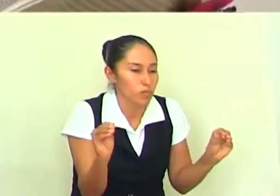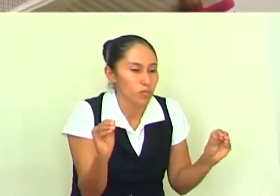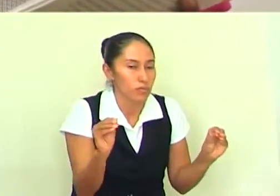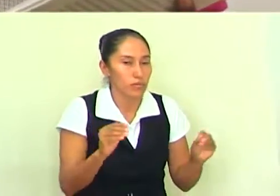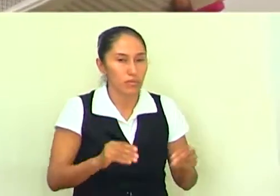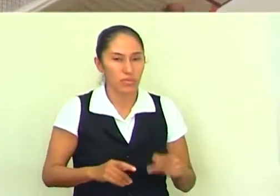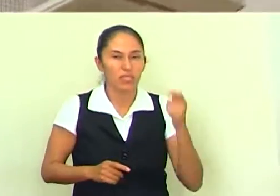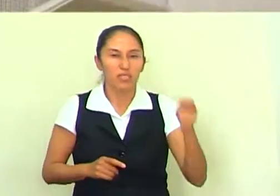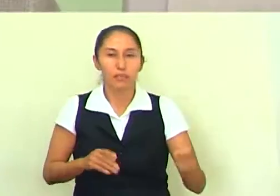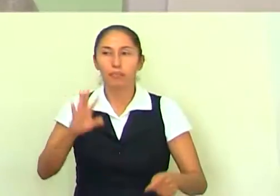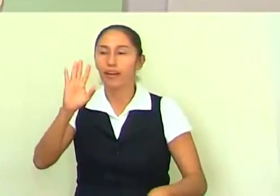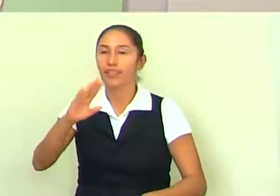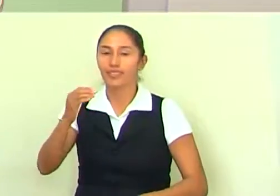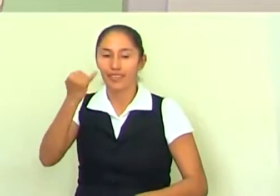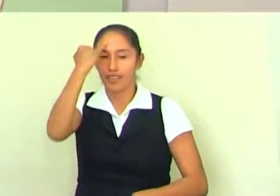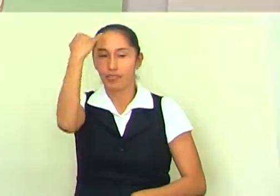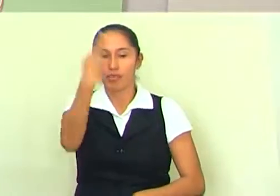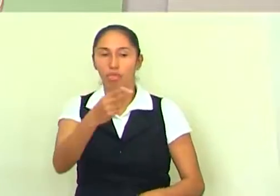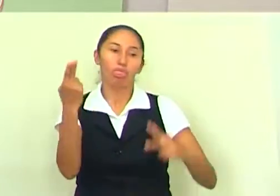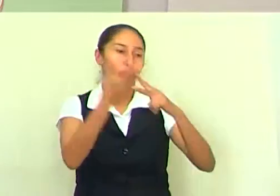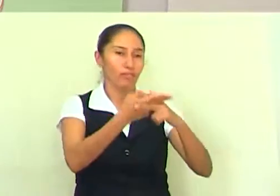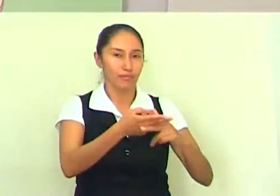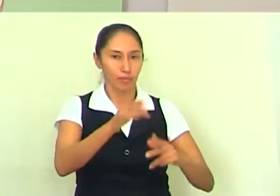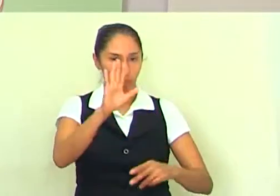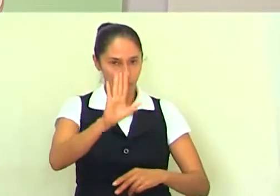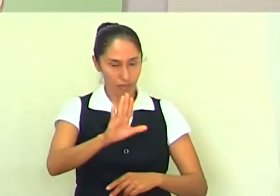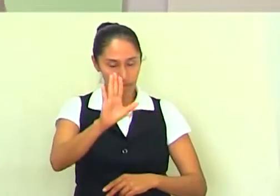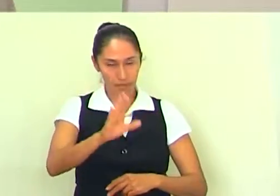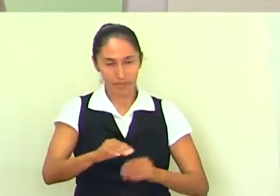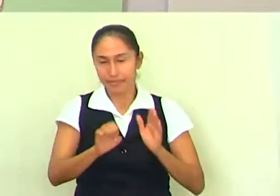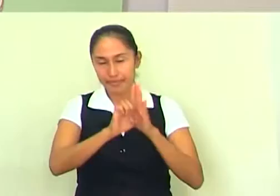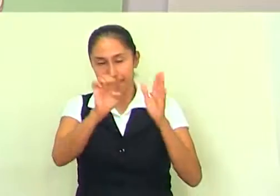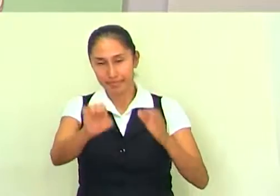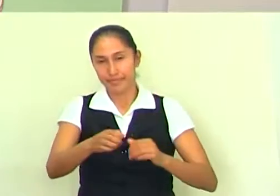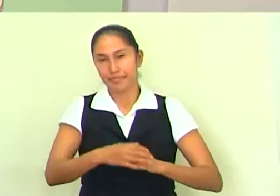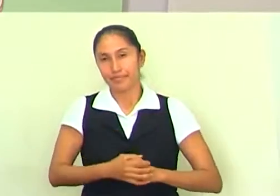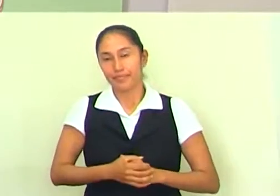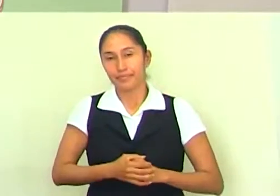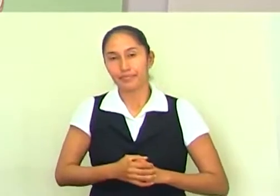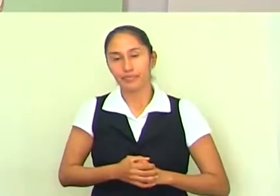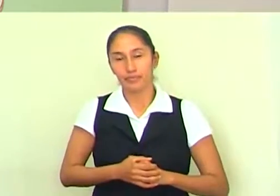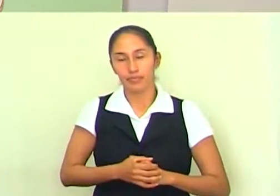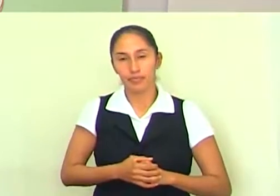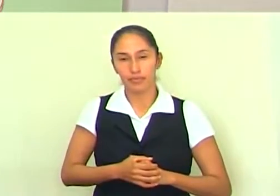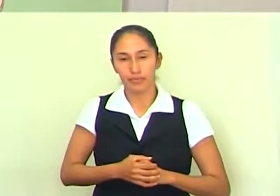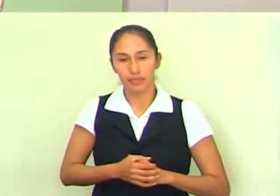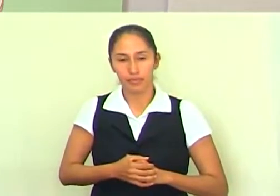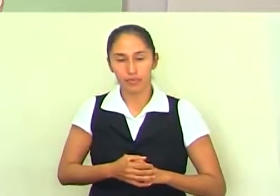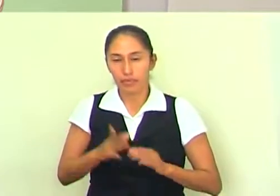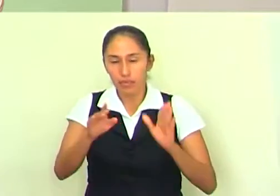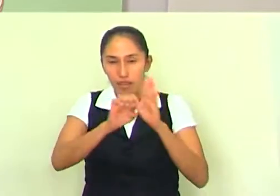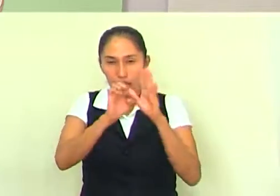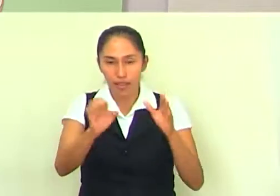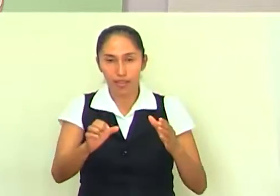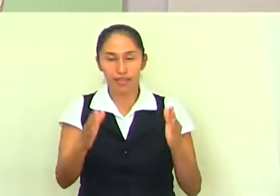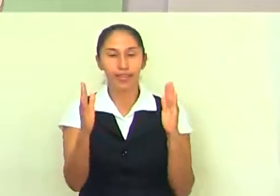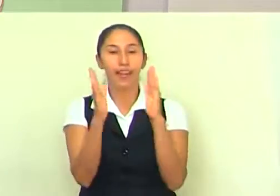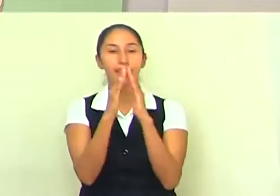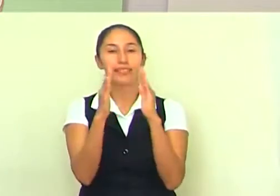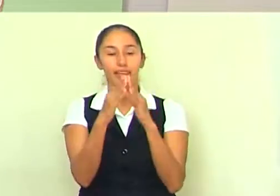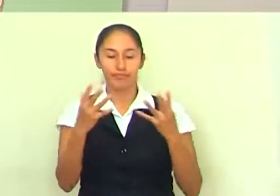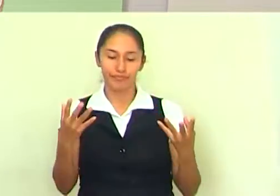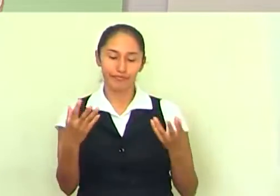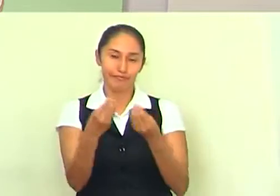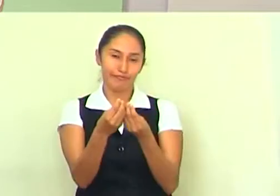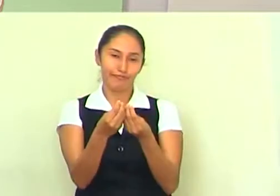asesino de ideas. Vayamos a un ejemplo. Si tú en las reuniones en casa,